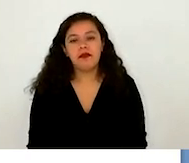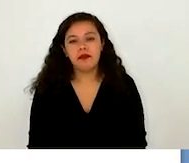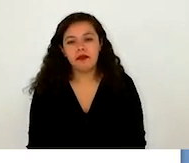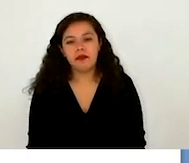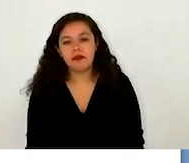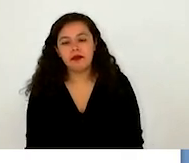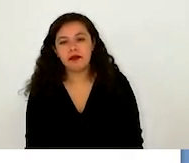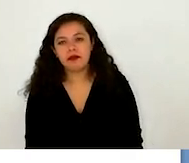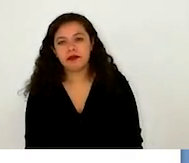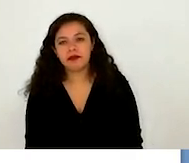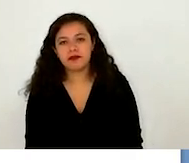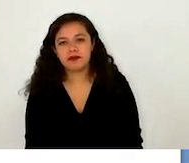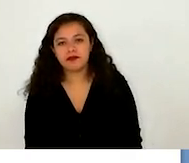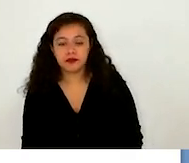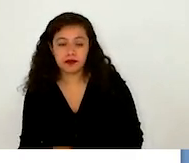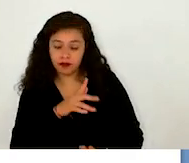y lo tiene